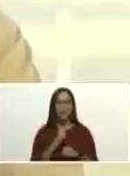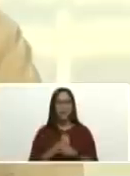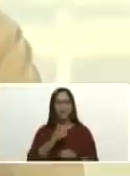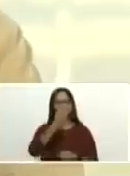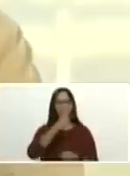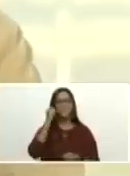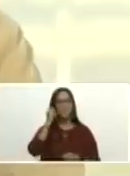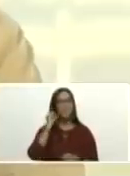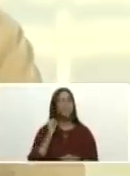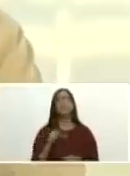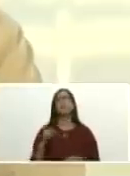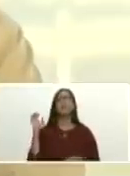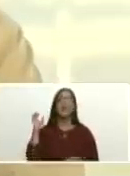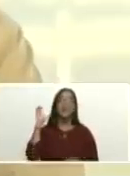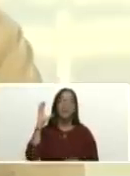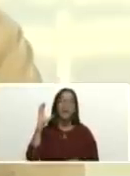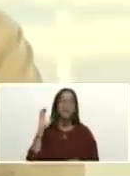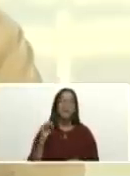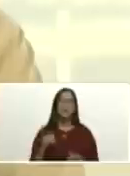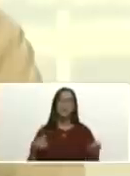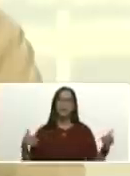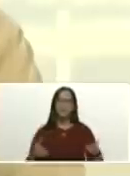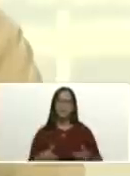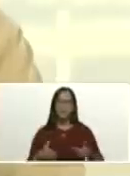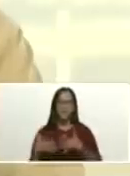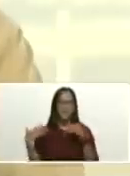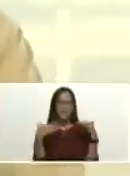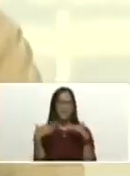trabajadoras de la patria, incansables guerreros,